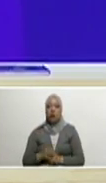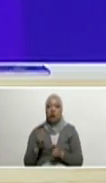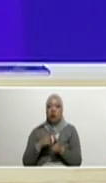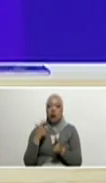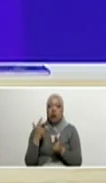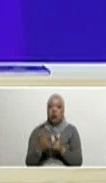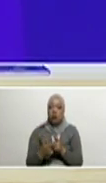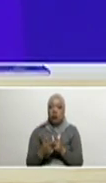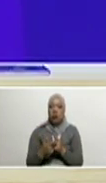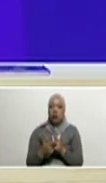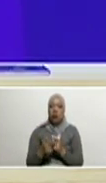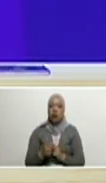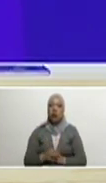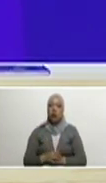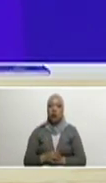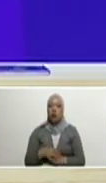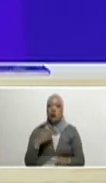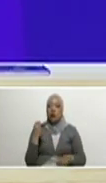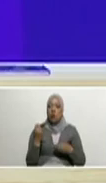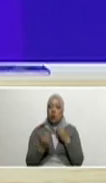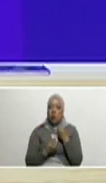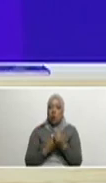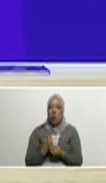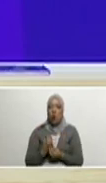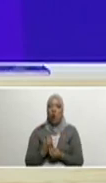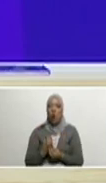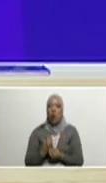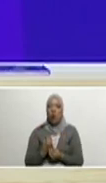Entonces allí estamos creando,